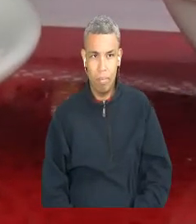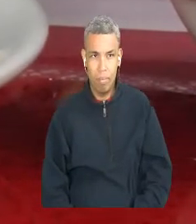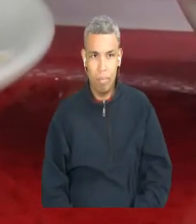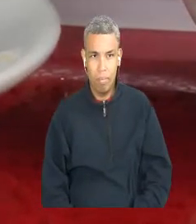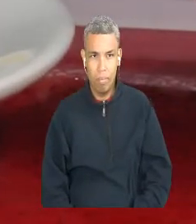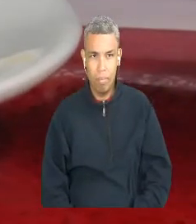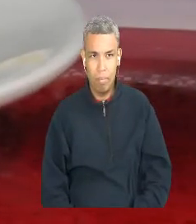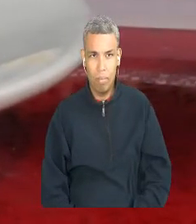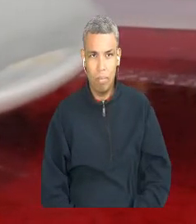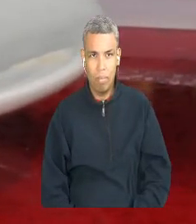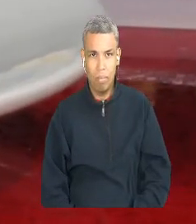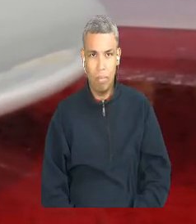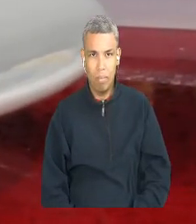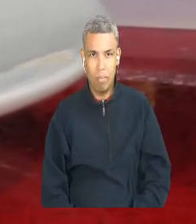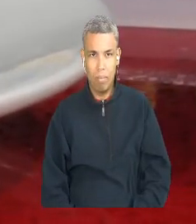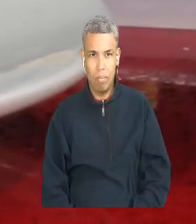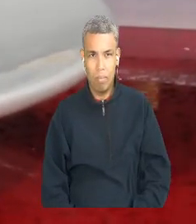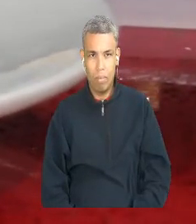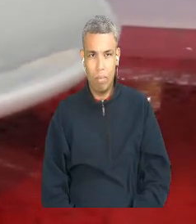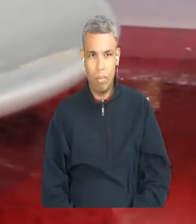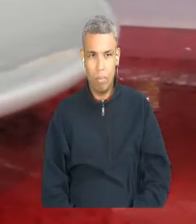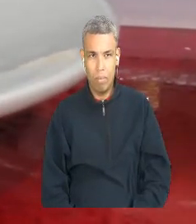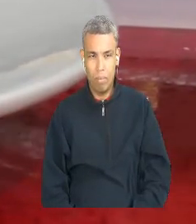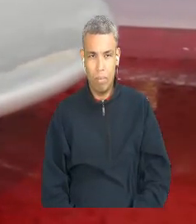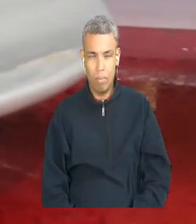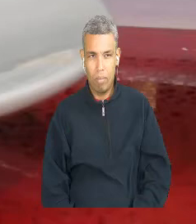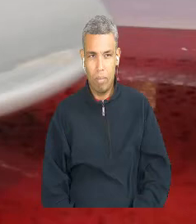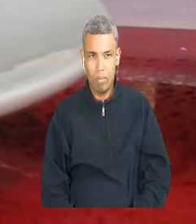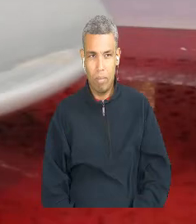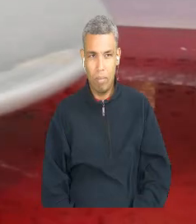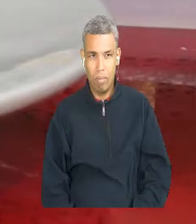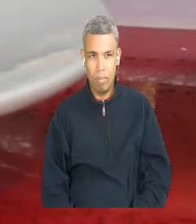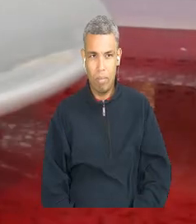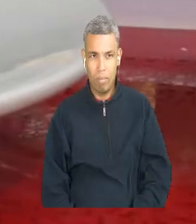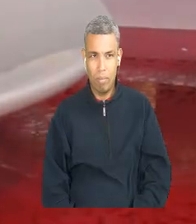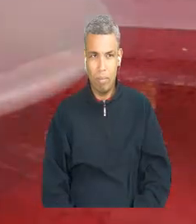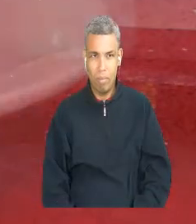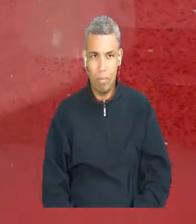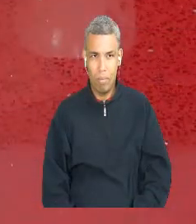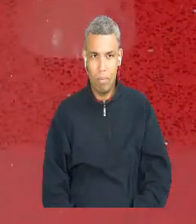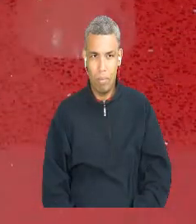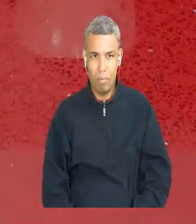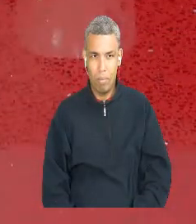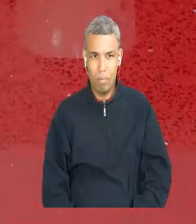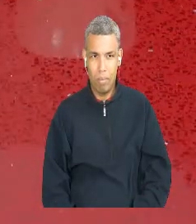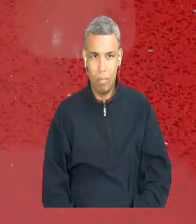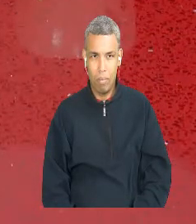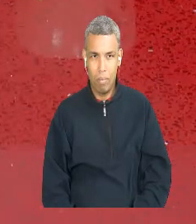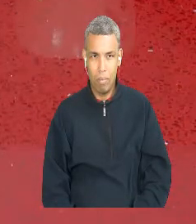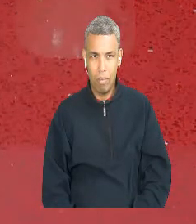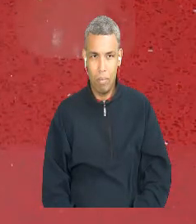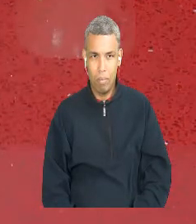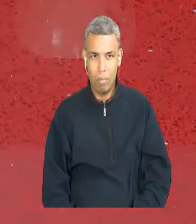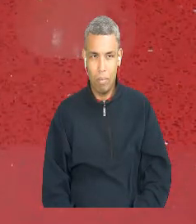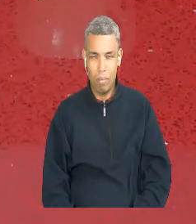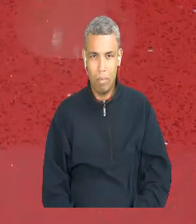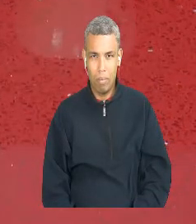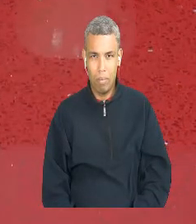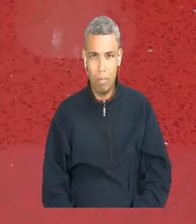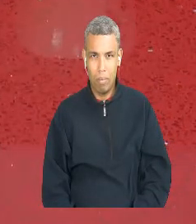Que hacerle lo suficientemente aderezado. Como les decía ahorita, esto es un